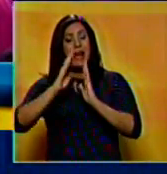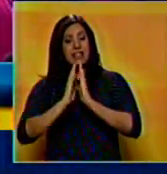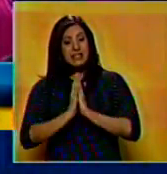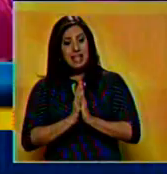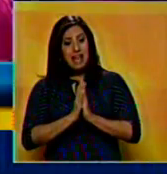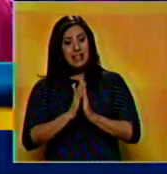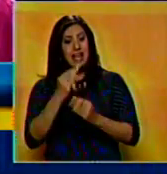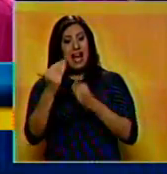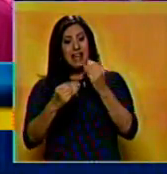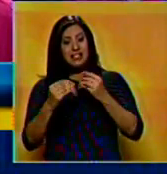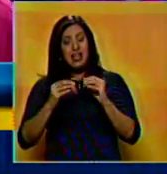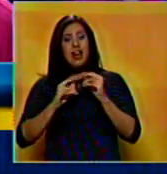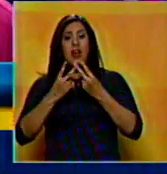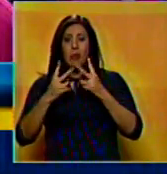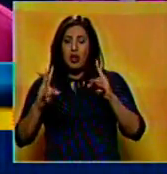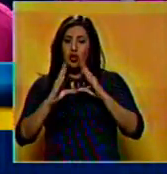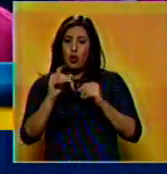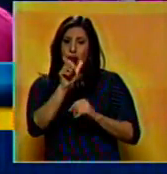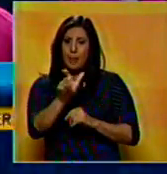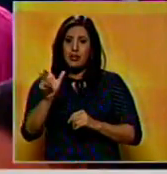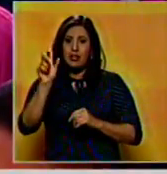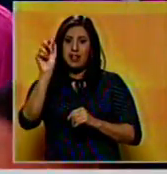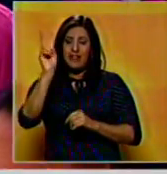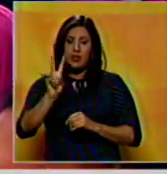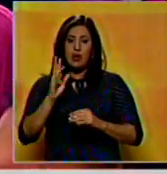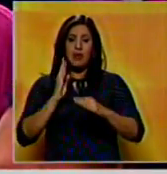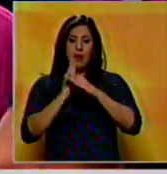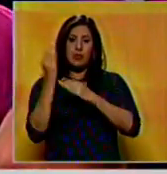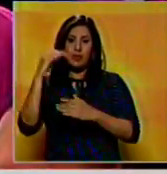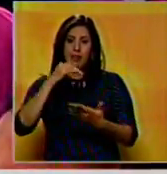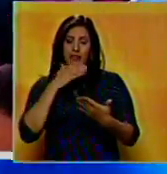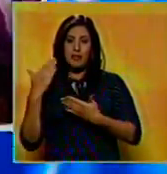Santa sea propicia para la conciliación de todos los venezolanos. Con esta información regresamos al estudio.